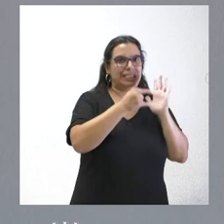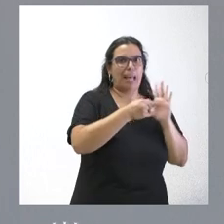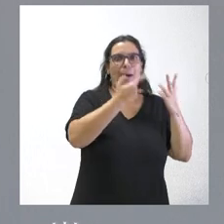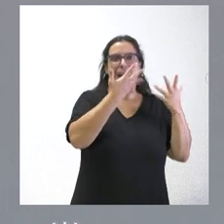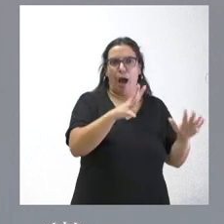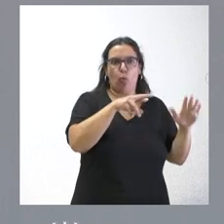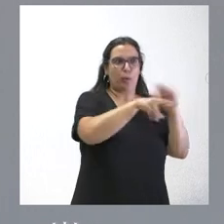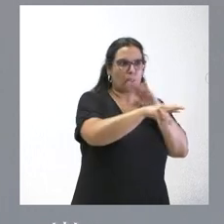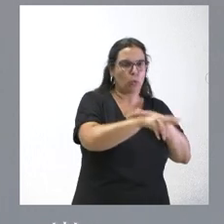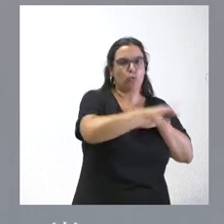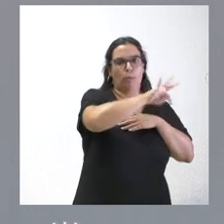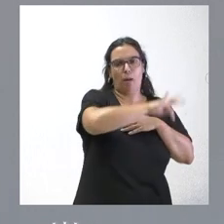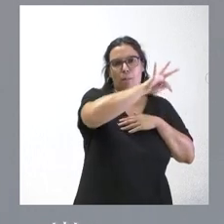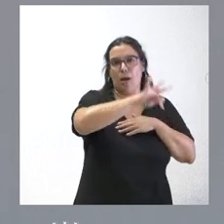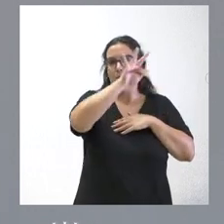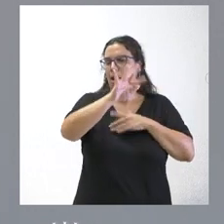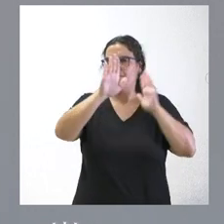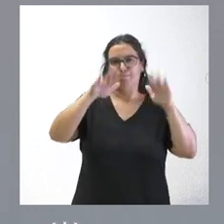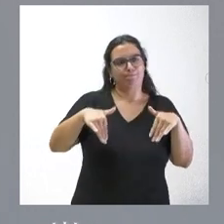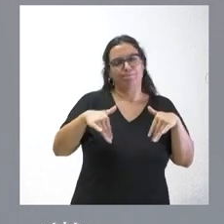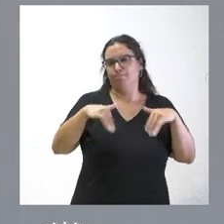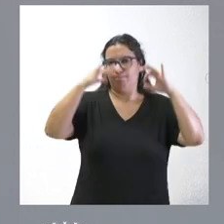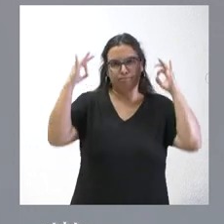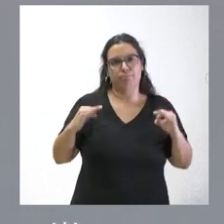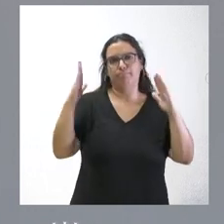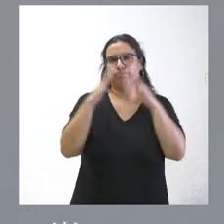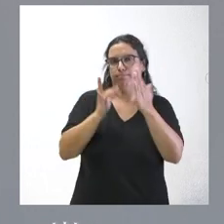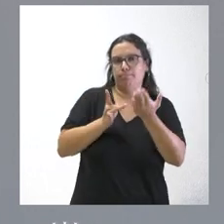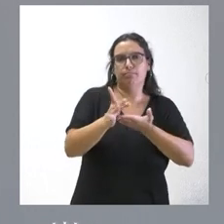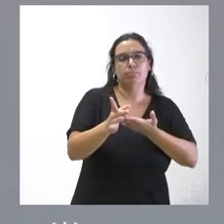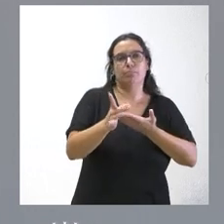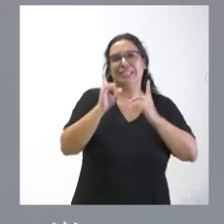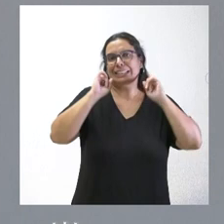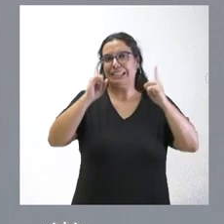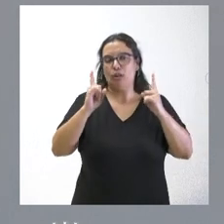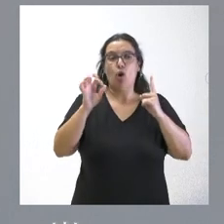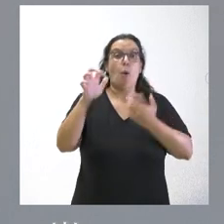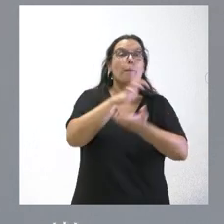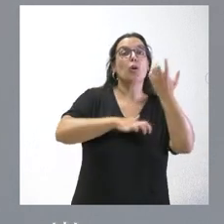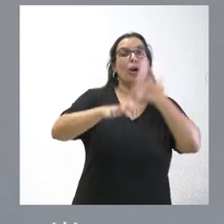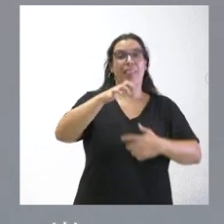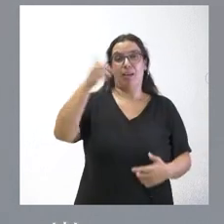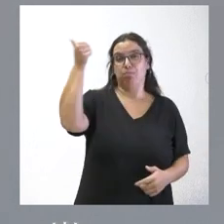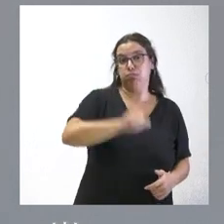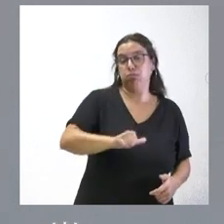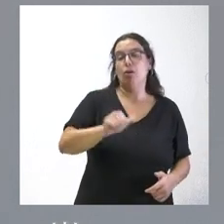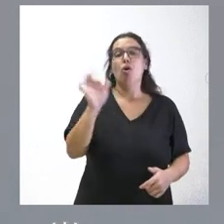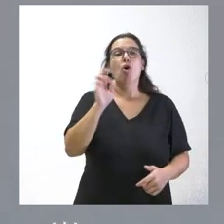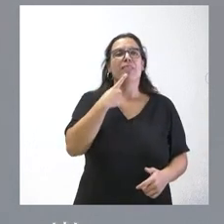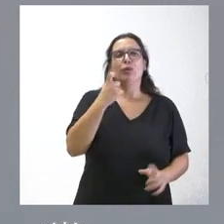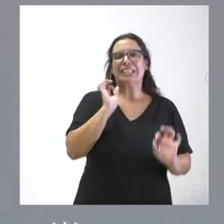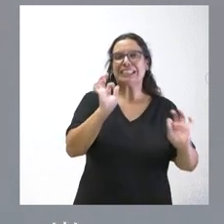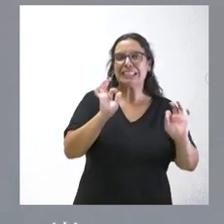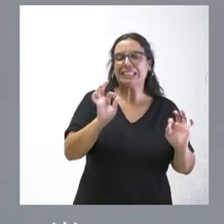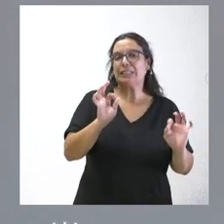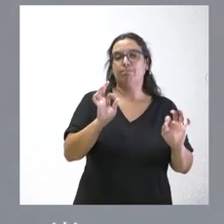pues tuviera la dificultad expresa de algún lanzamiento o de algún caso de violencia de género o de alguna dificultad específica